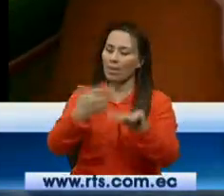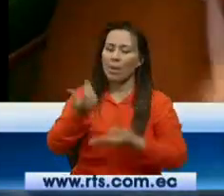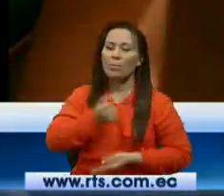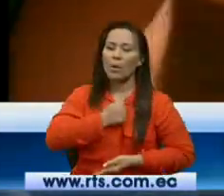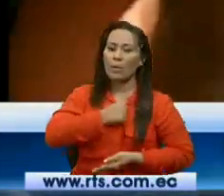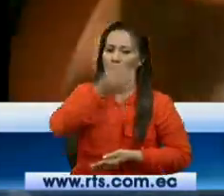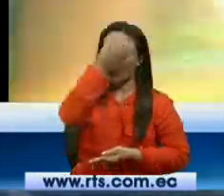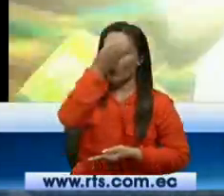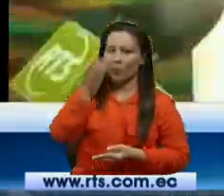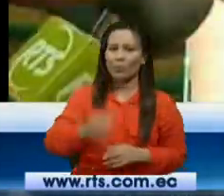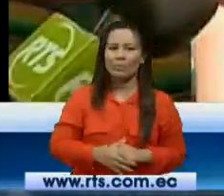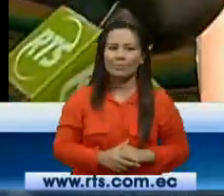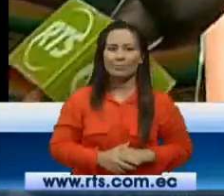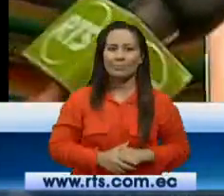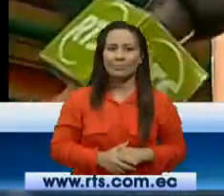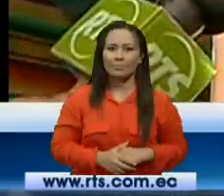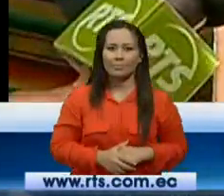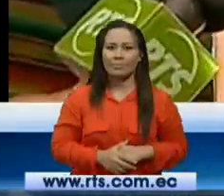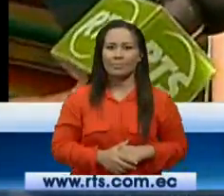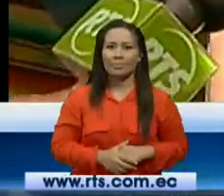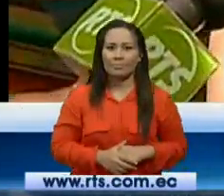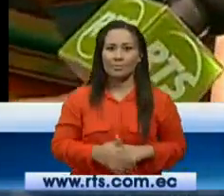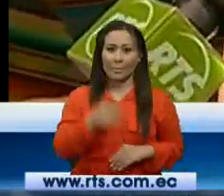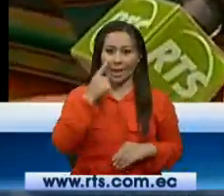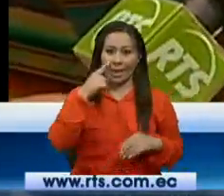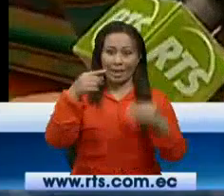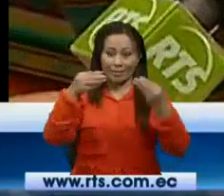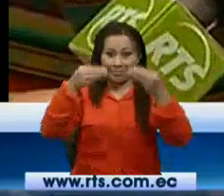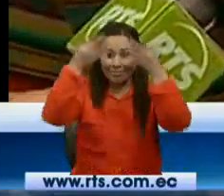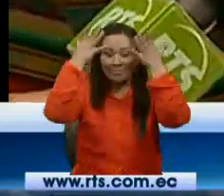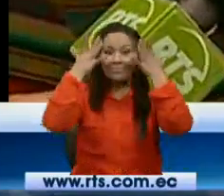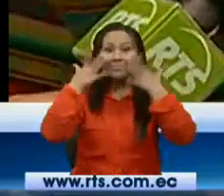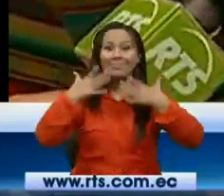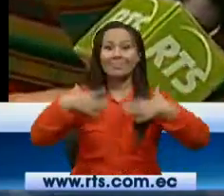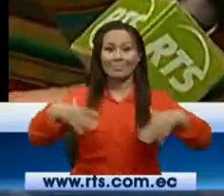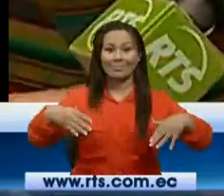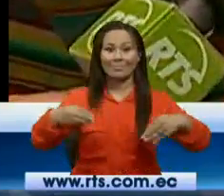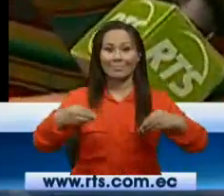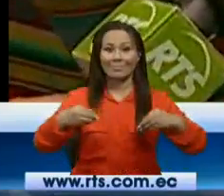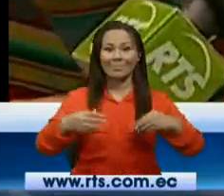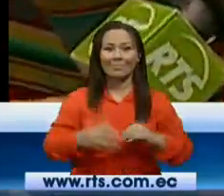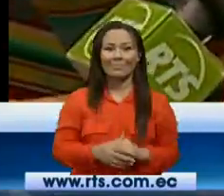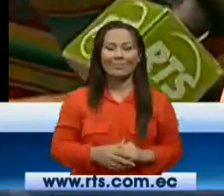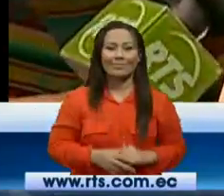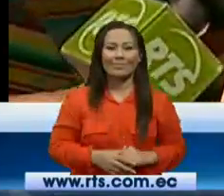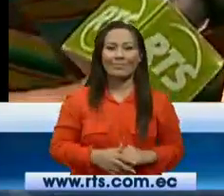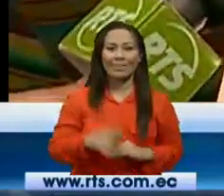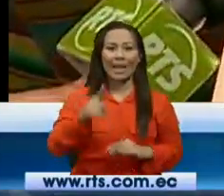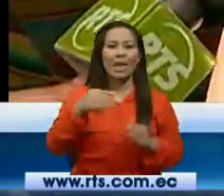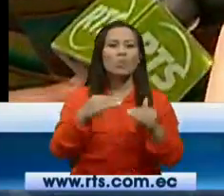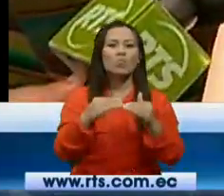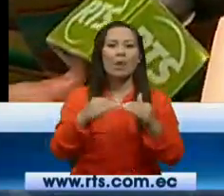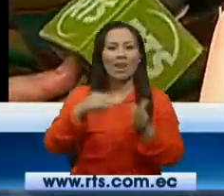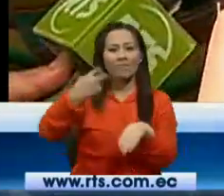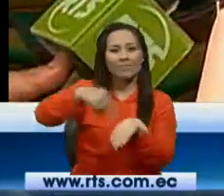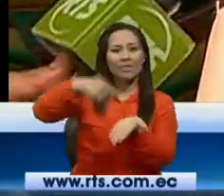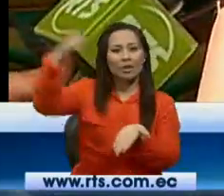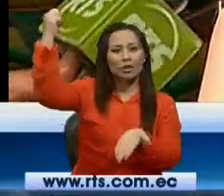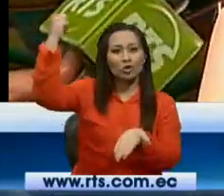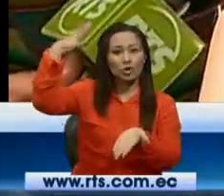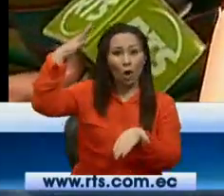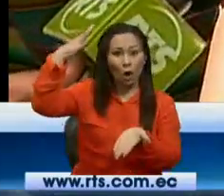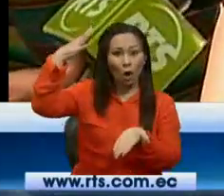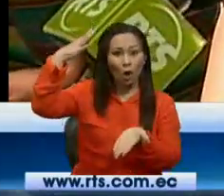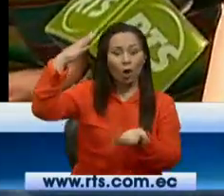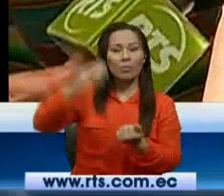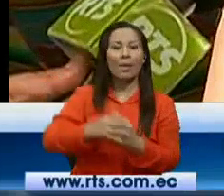su cultura. Esta cara se llama para la cosecha de sol. Esto se representa